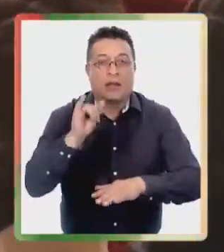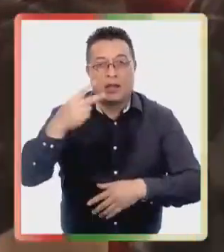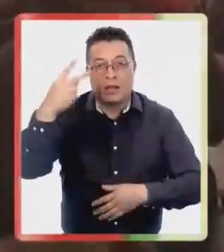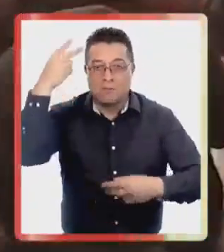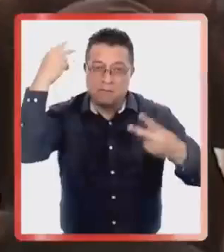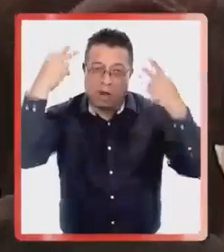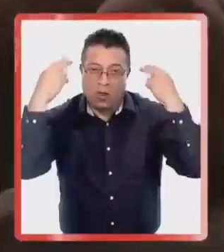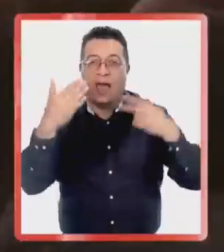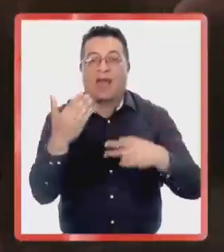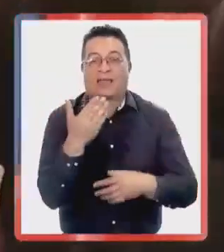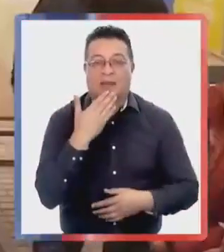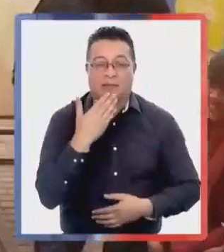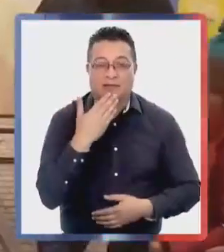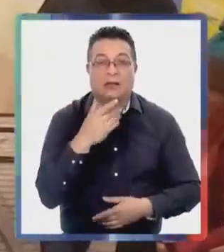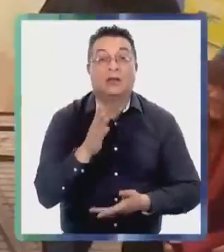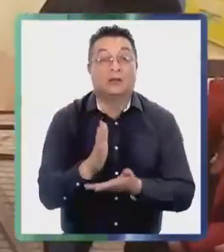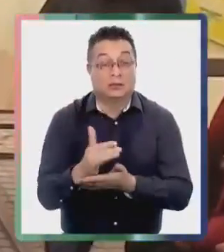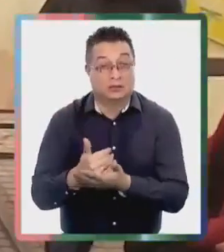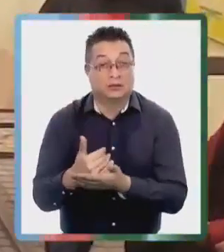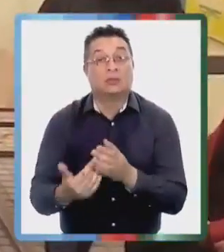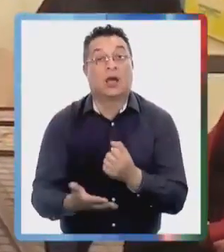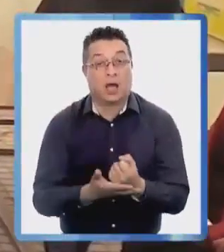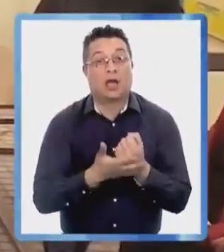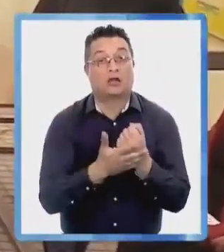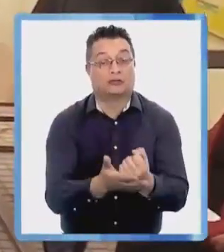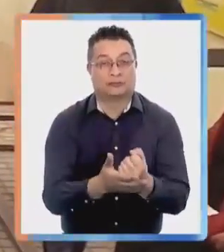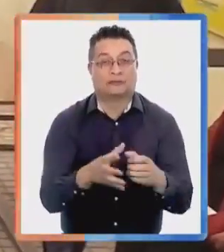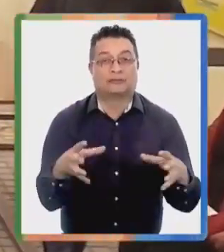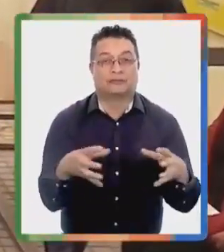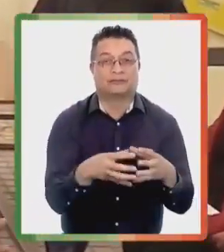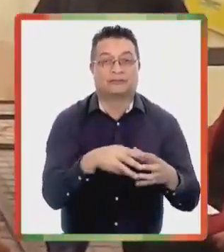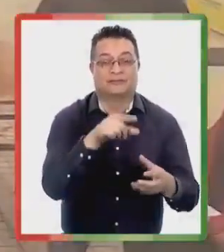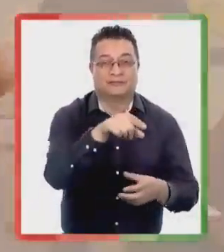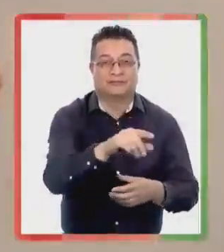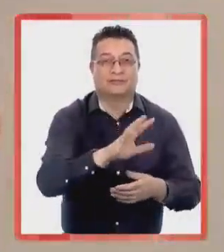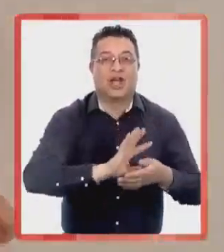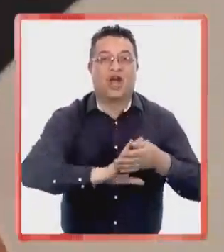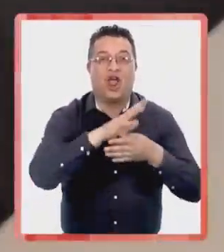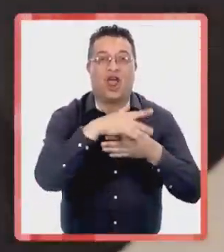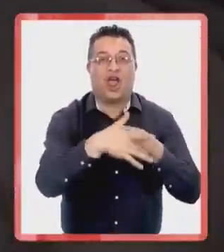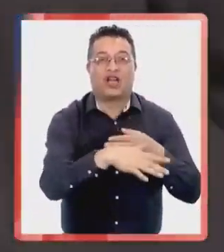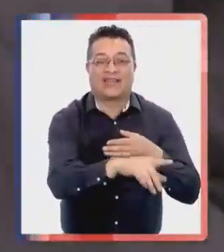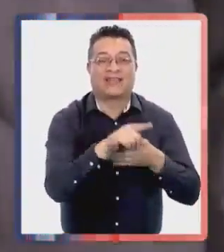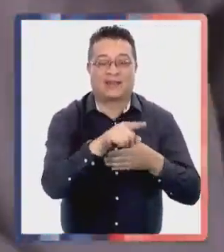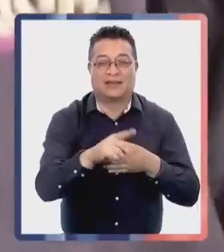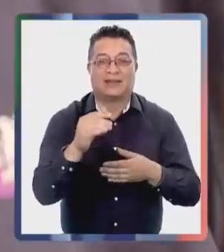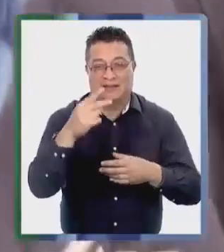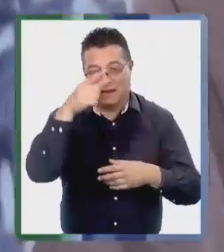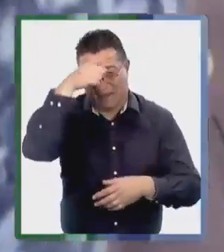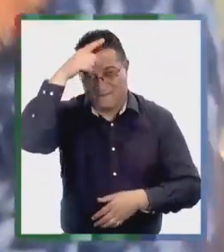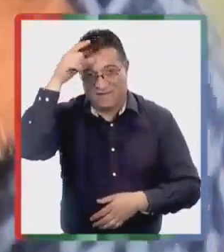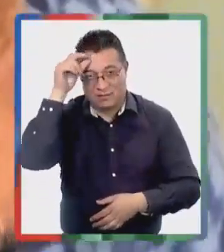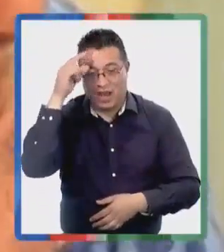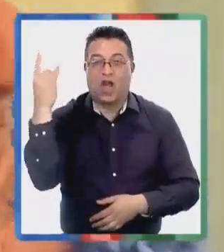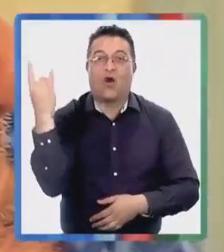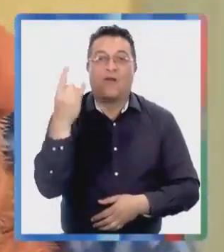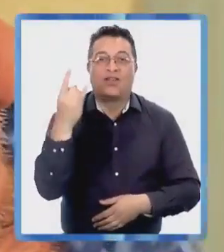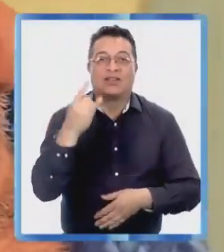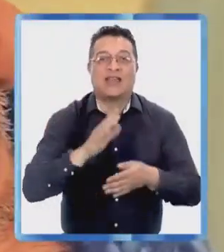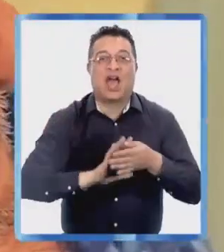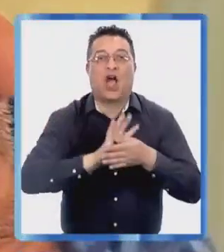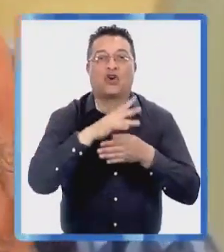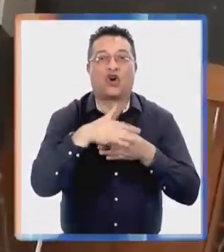peluquería. Operativo que se llevó a cabo con la colaboración de la Delegación Provincial de los Andes y Carrera de Enfermería de la